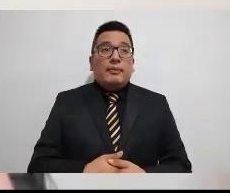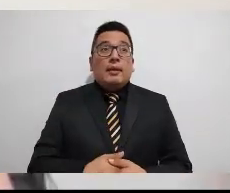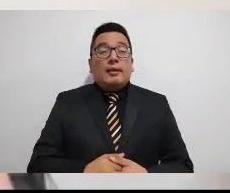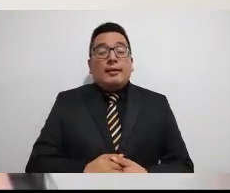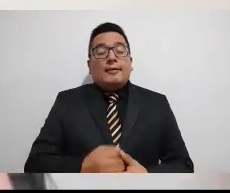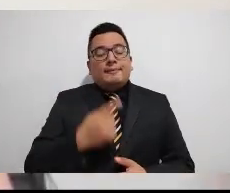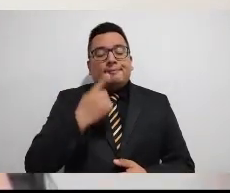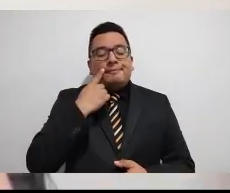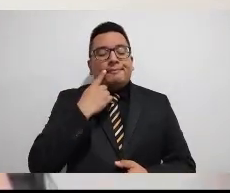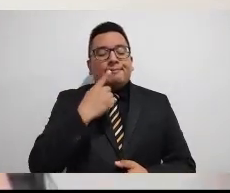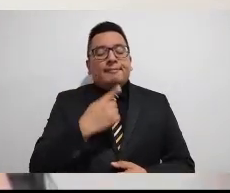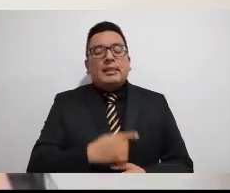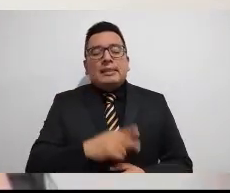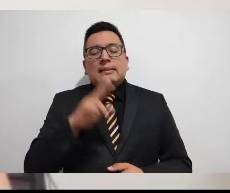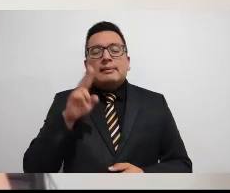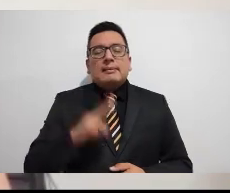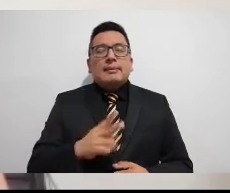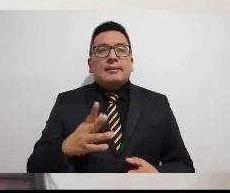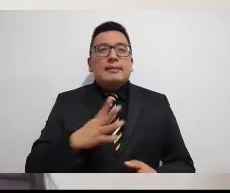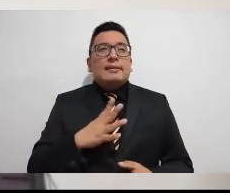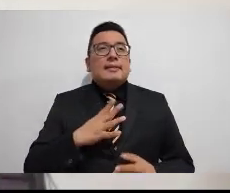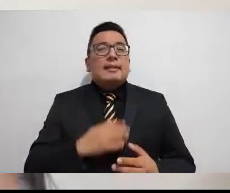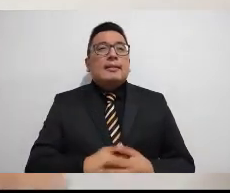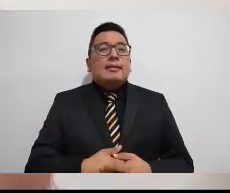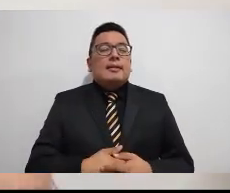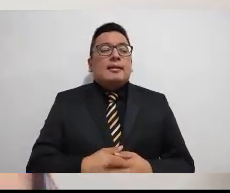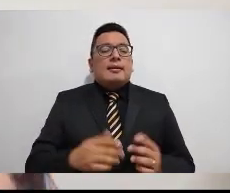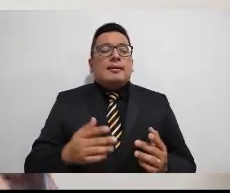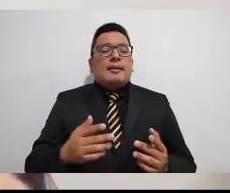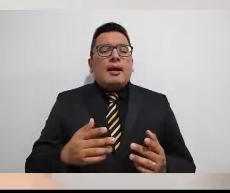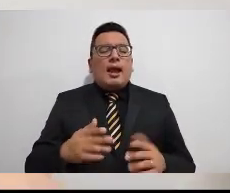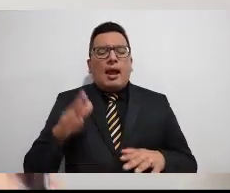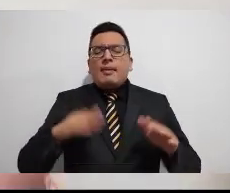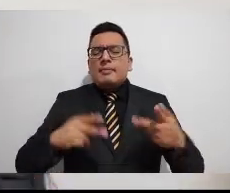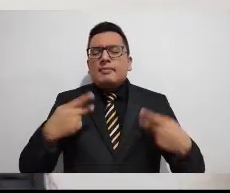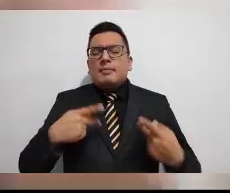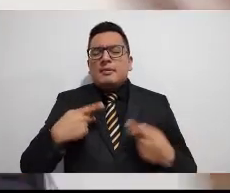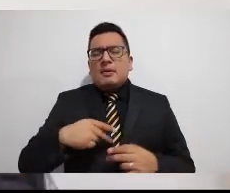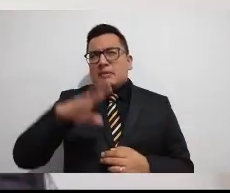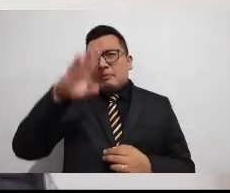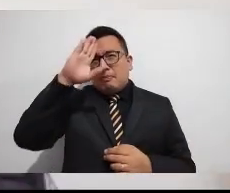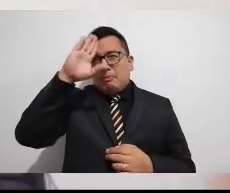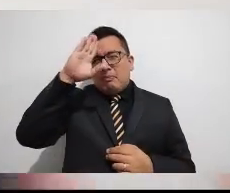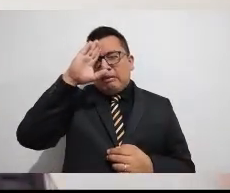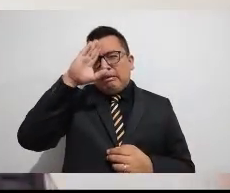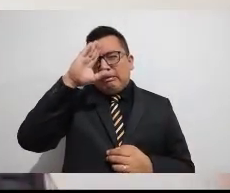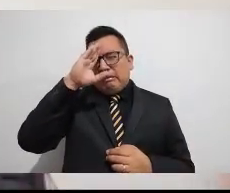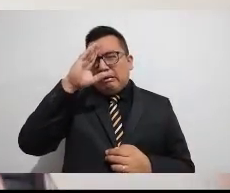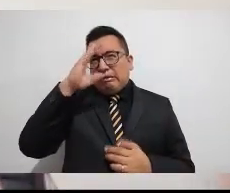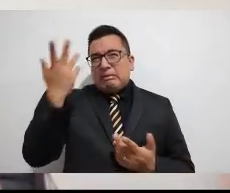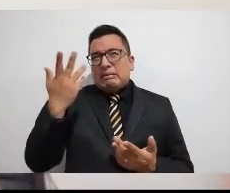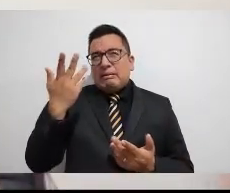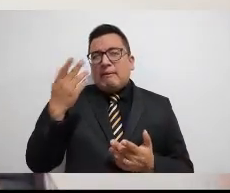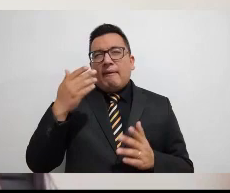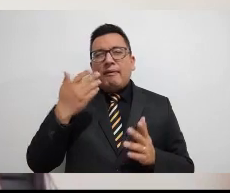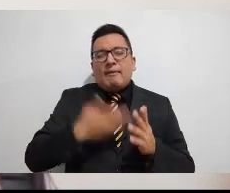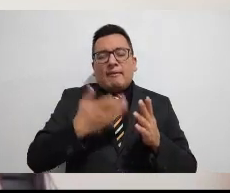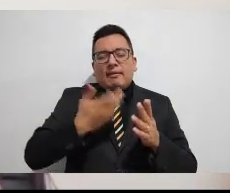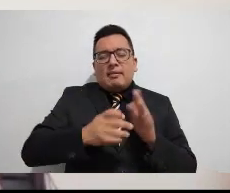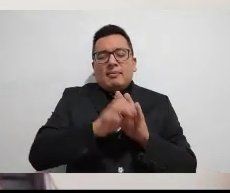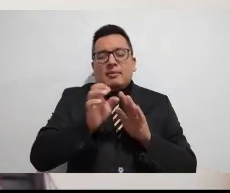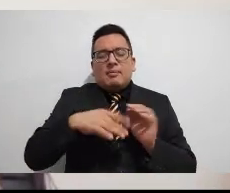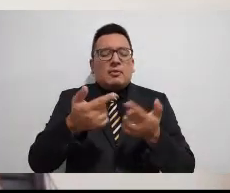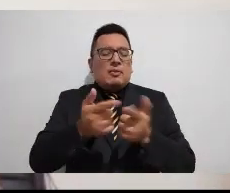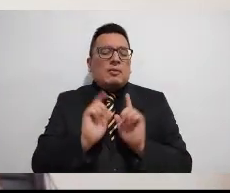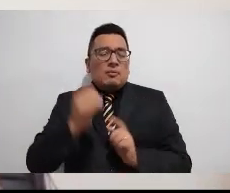mucho prejuicio en torno a las comunidades y pueblos indígenas, y no es un prejuicio bueno, todos sabemos